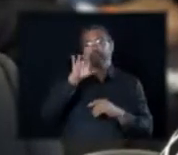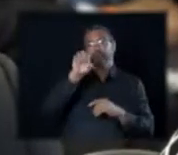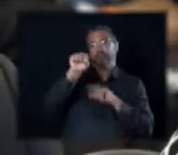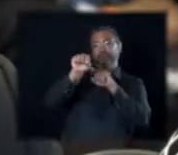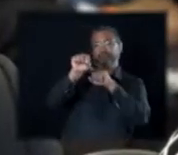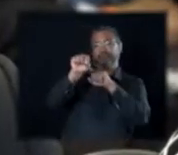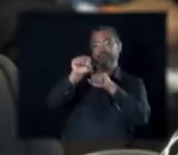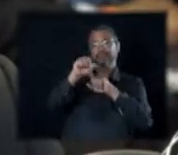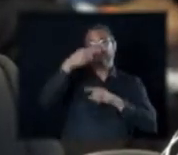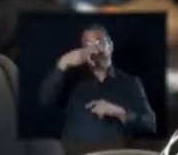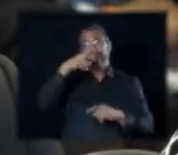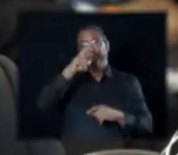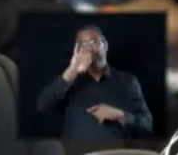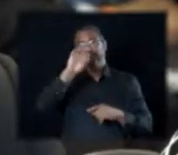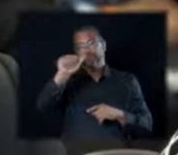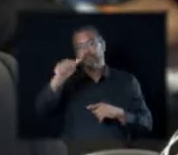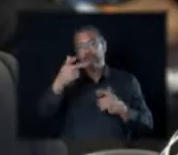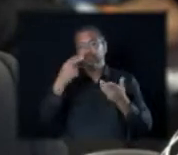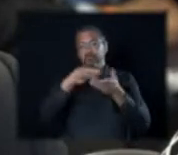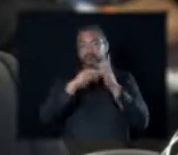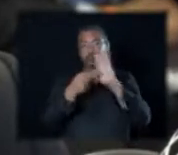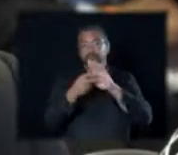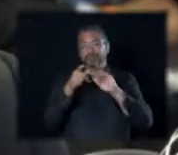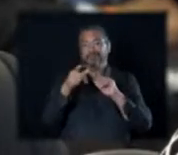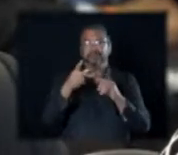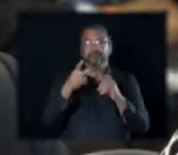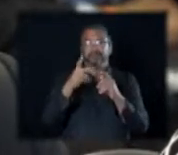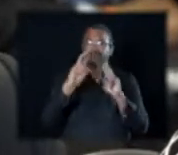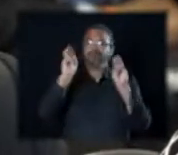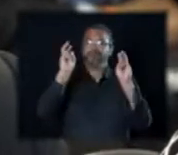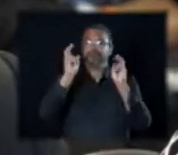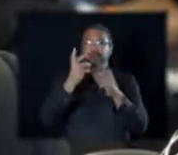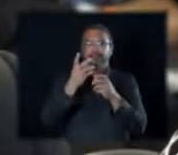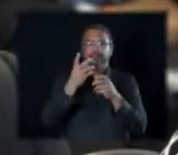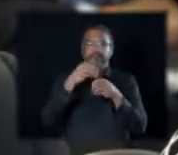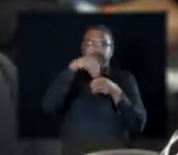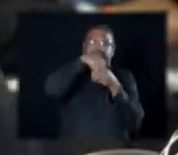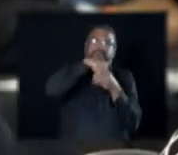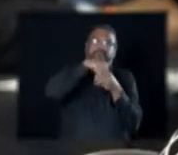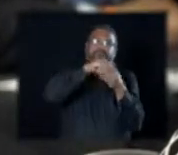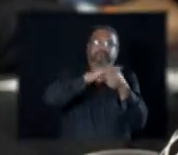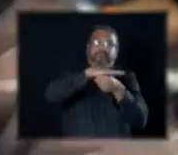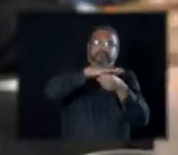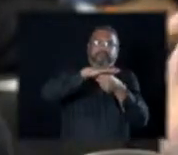de contabilidad de impuestos era una cuestión interna.